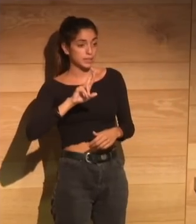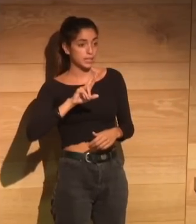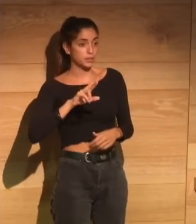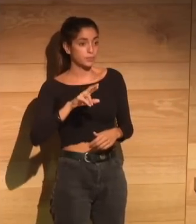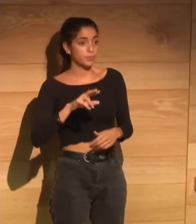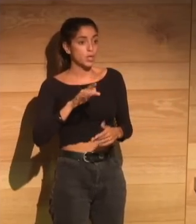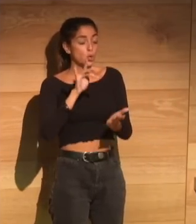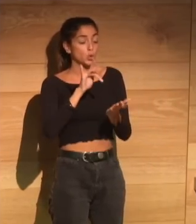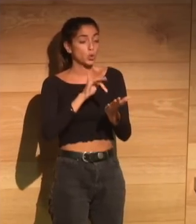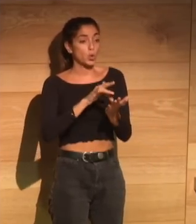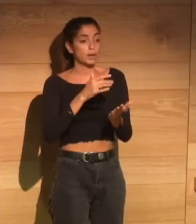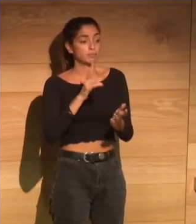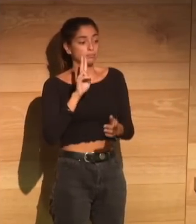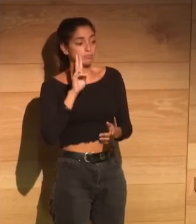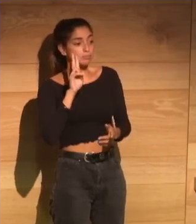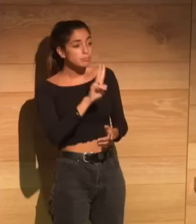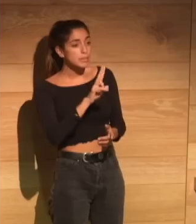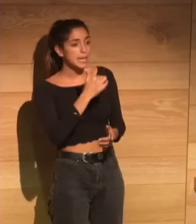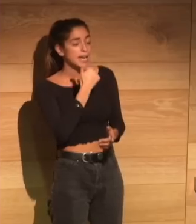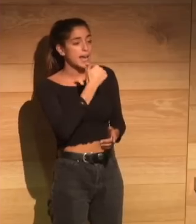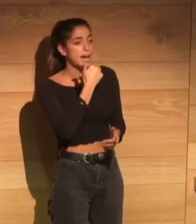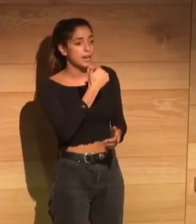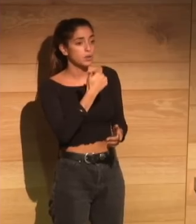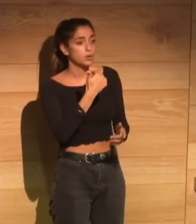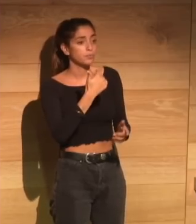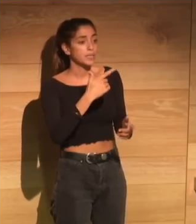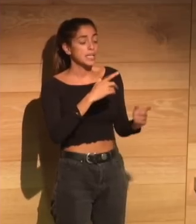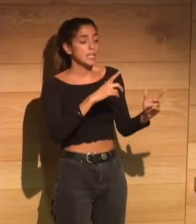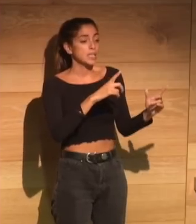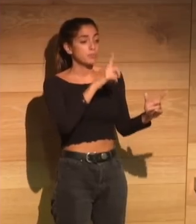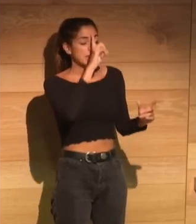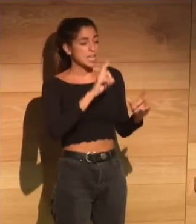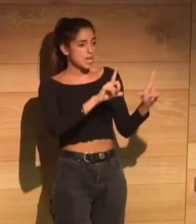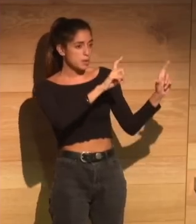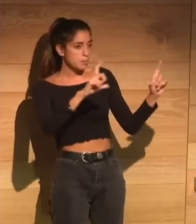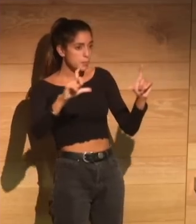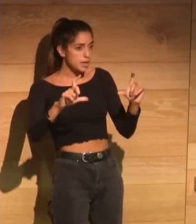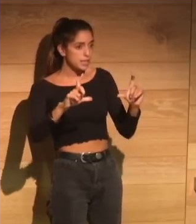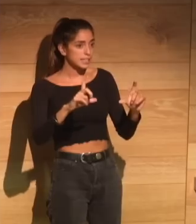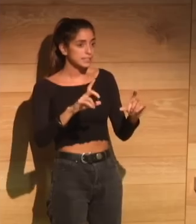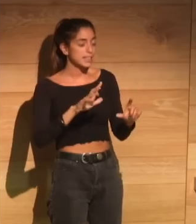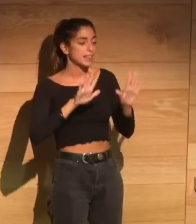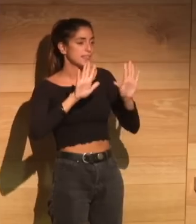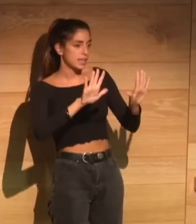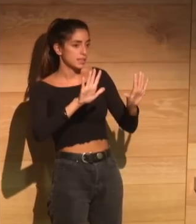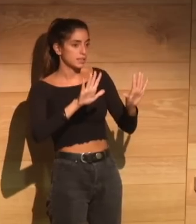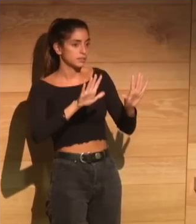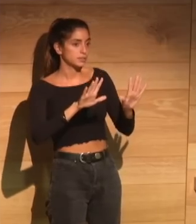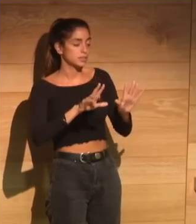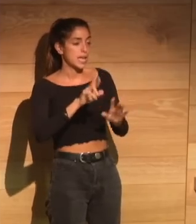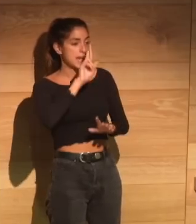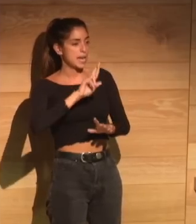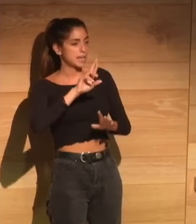que cuando vemos algo, hay 10 imágenes de esas que se graban en nuestro en nuestra retina, por decirlo así, antes de borrarse y